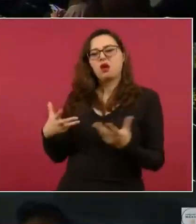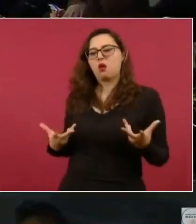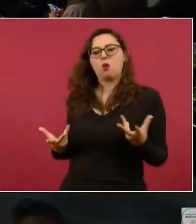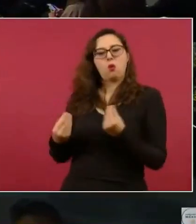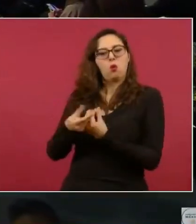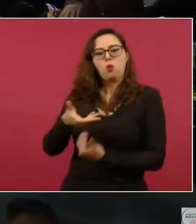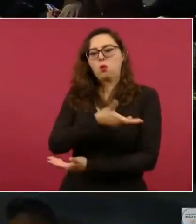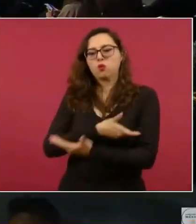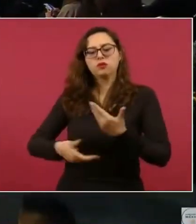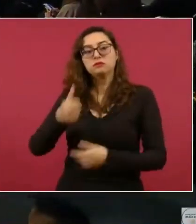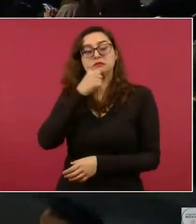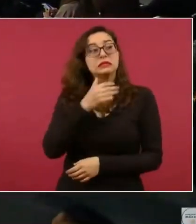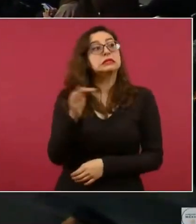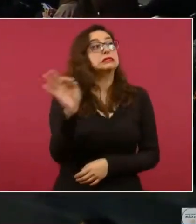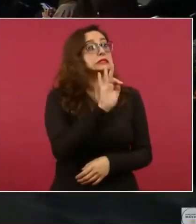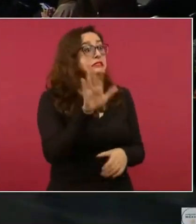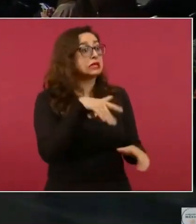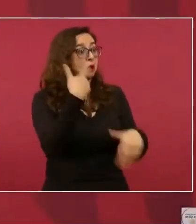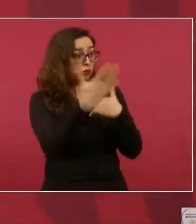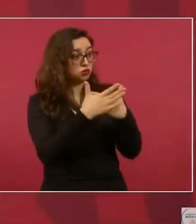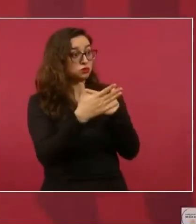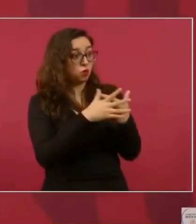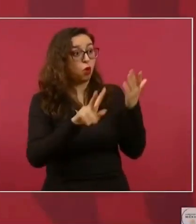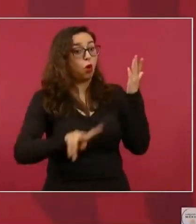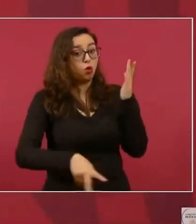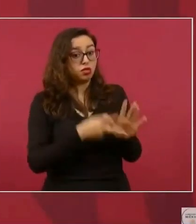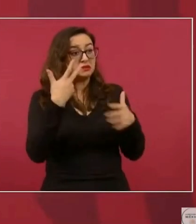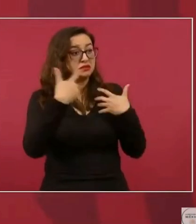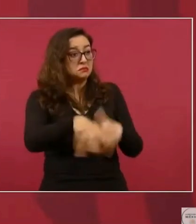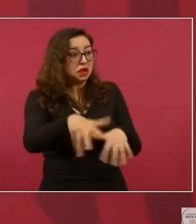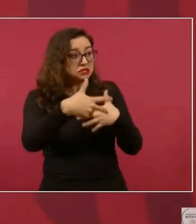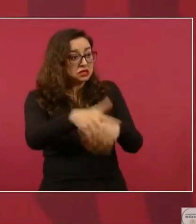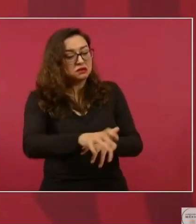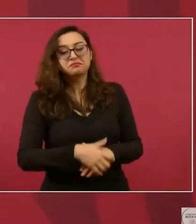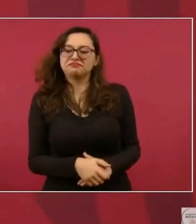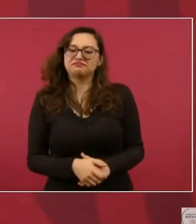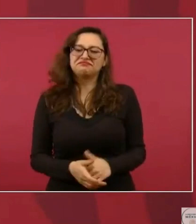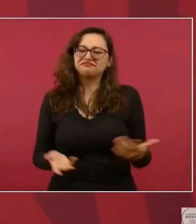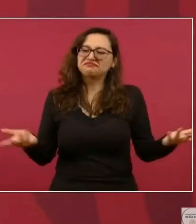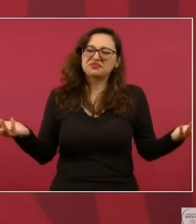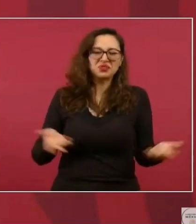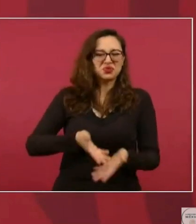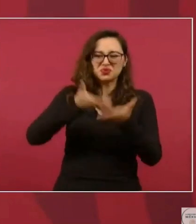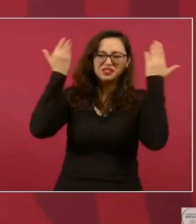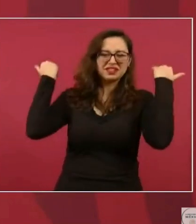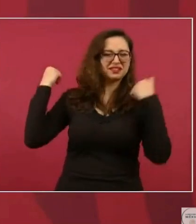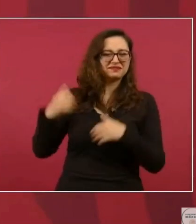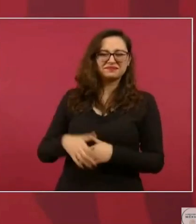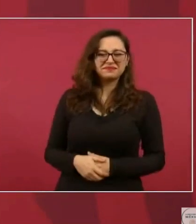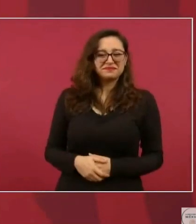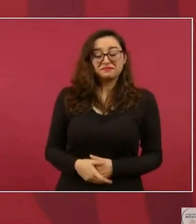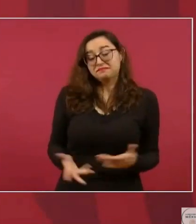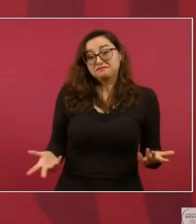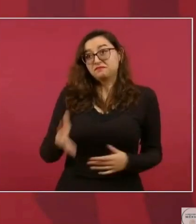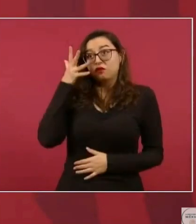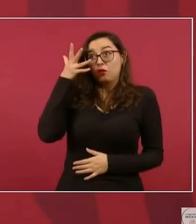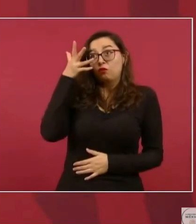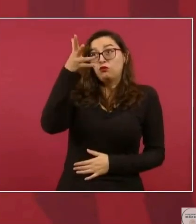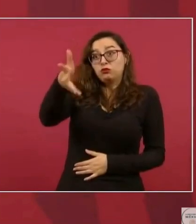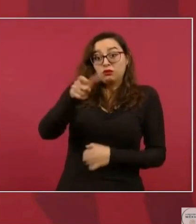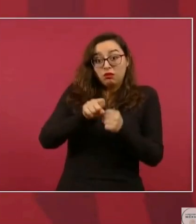otra marcha, señor presidente? No sabemos. No sabemos qué nos depara el